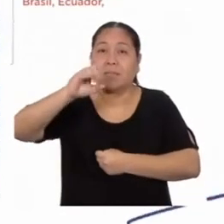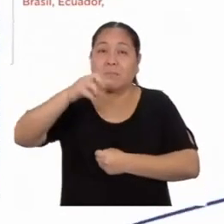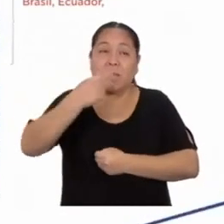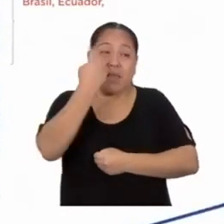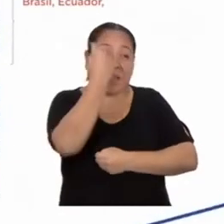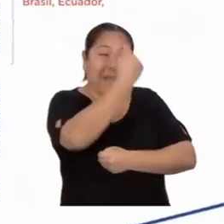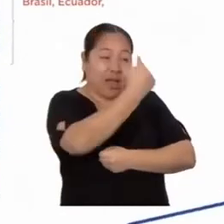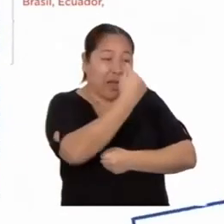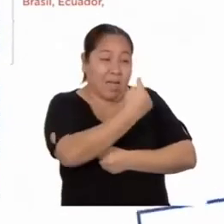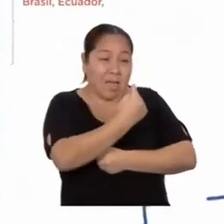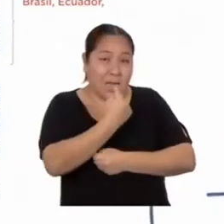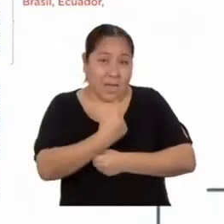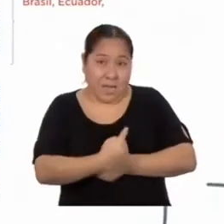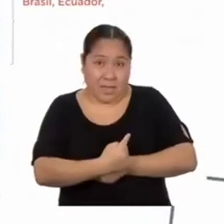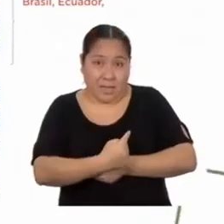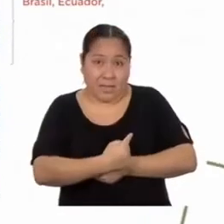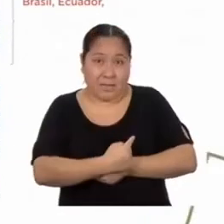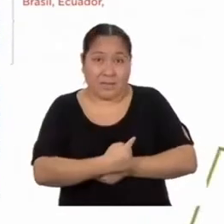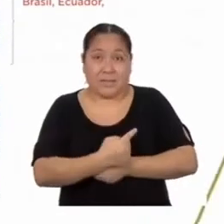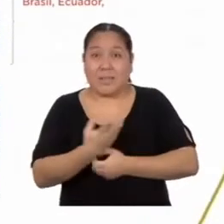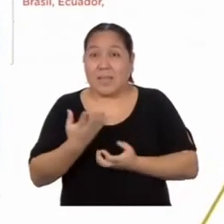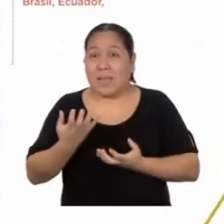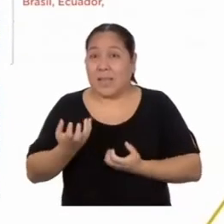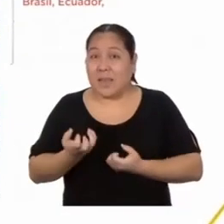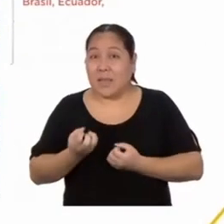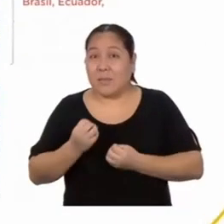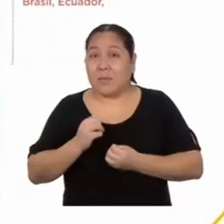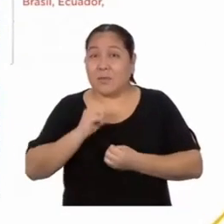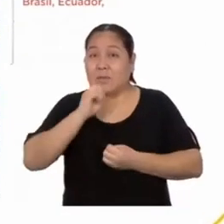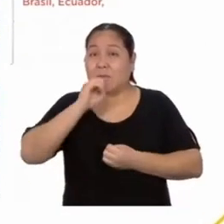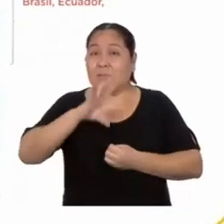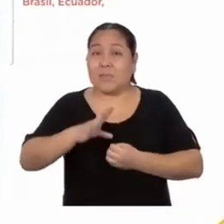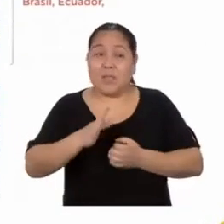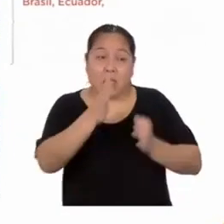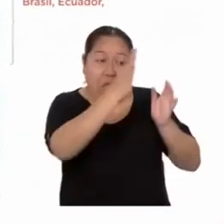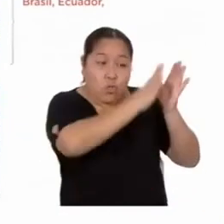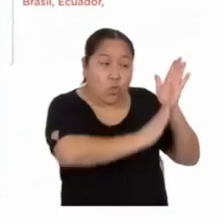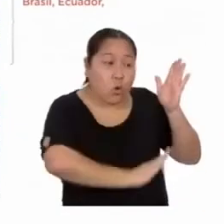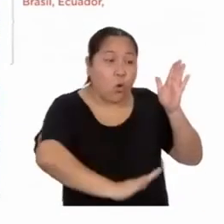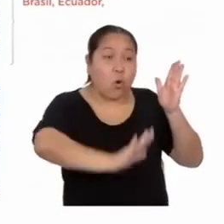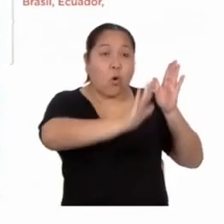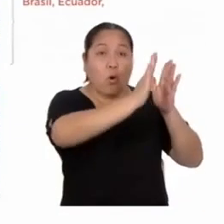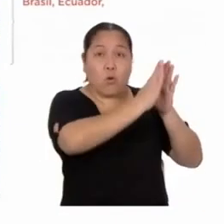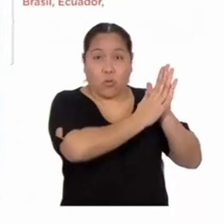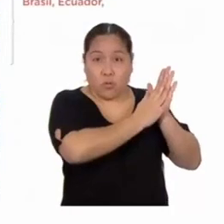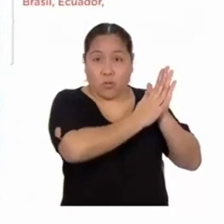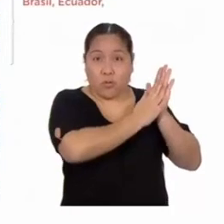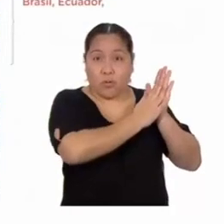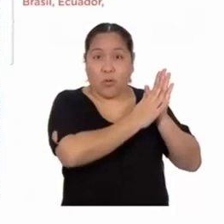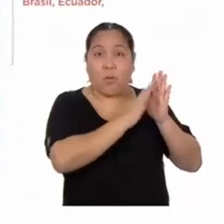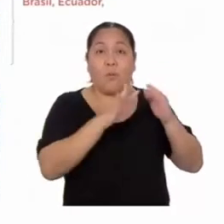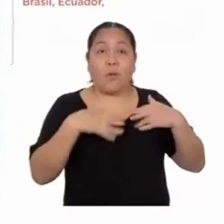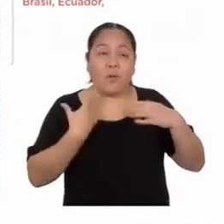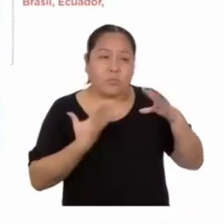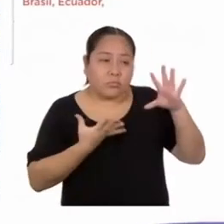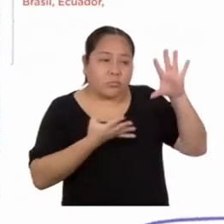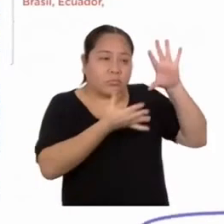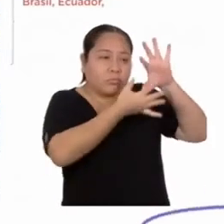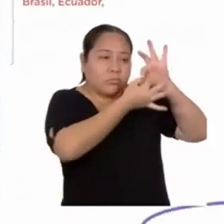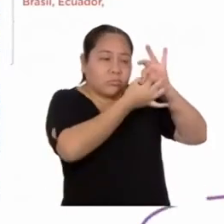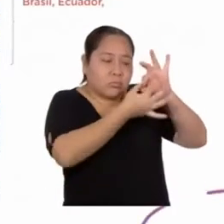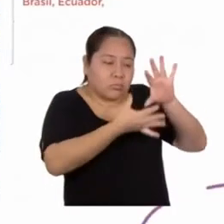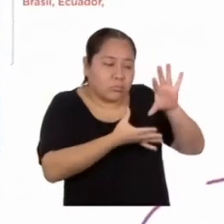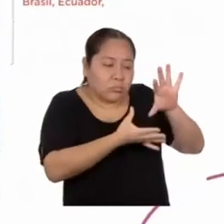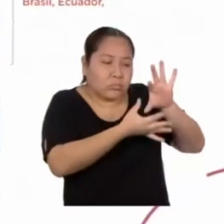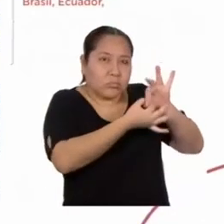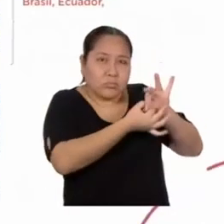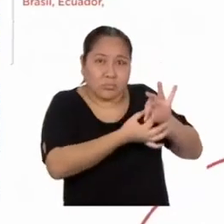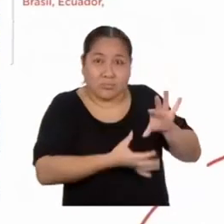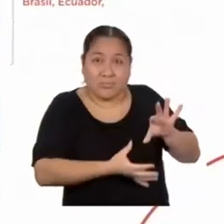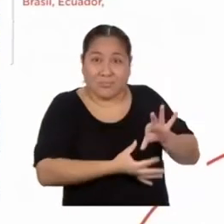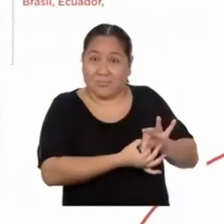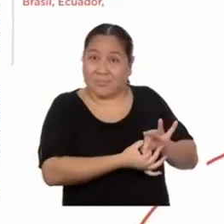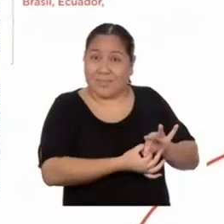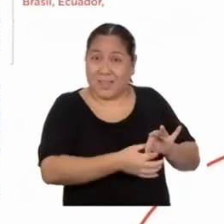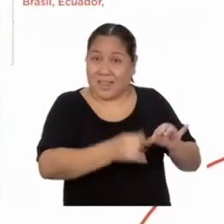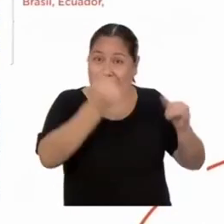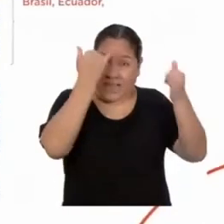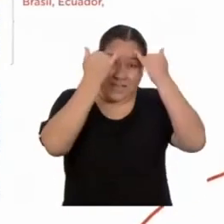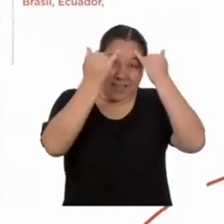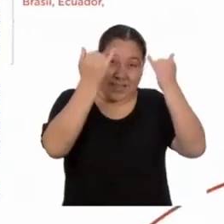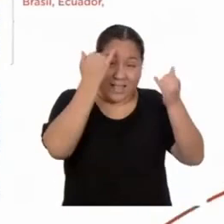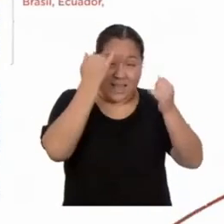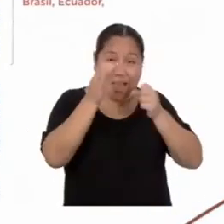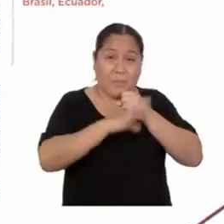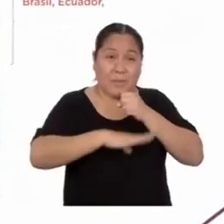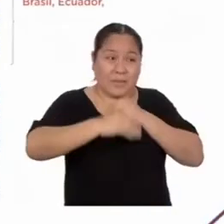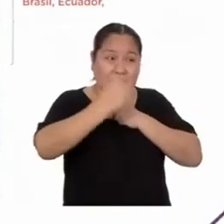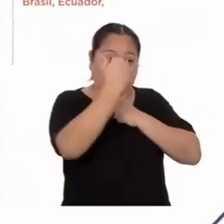Si quisiéramos dar con la idea principal de todo un texto, podemos enlazar de manera coherente las ideas principales de cada